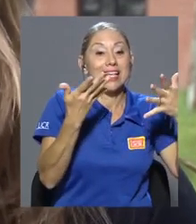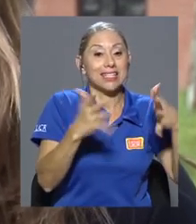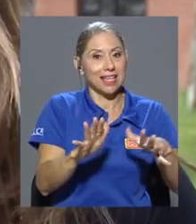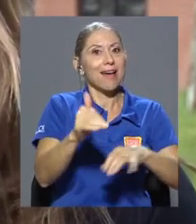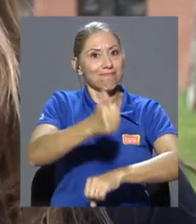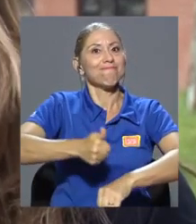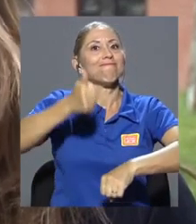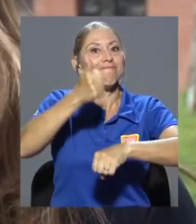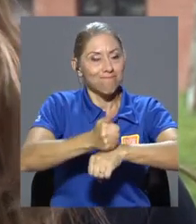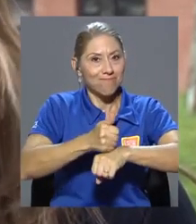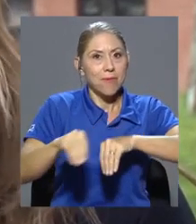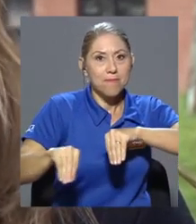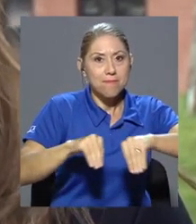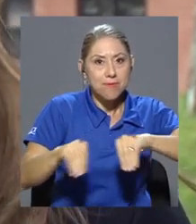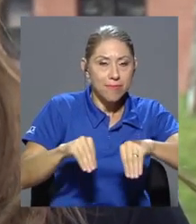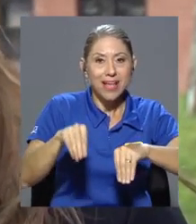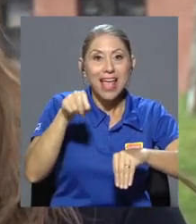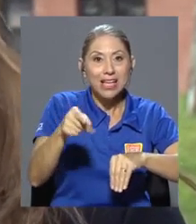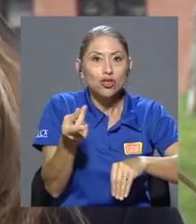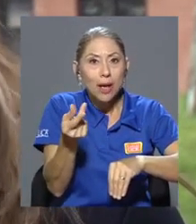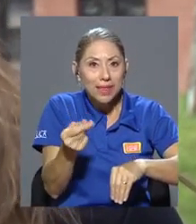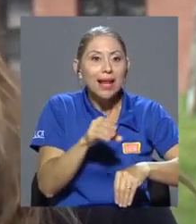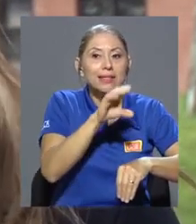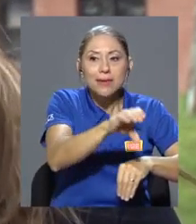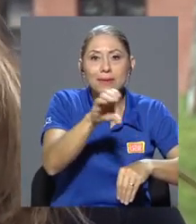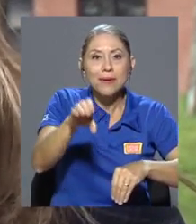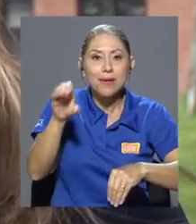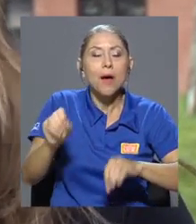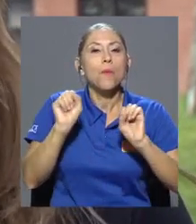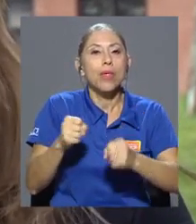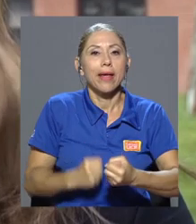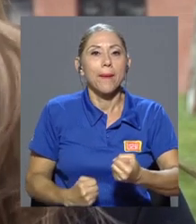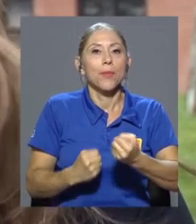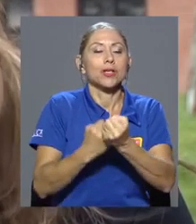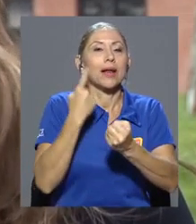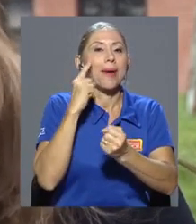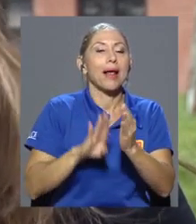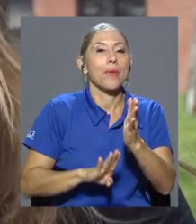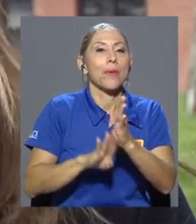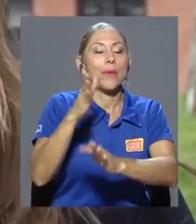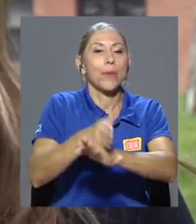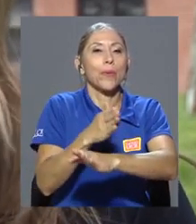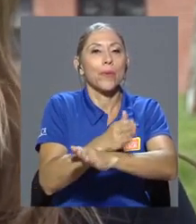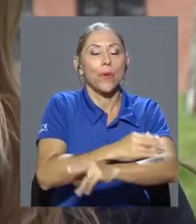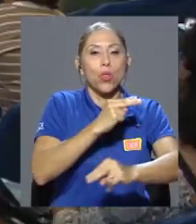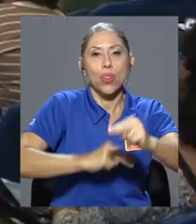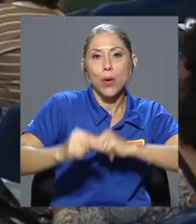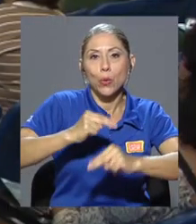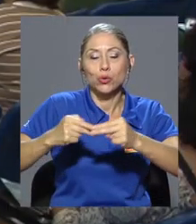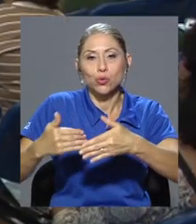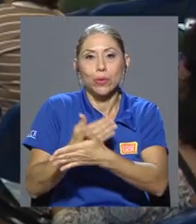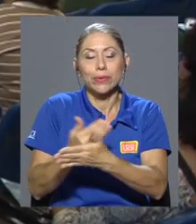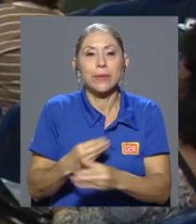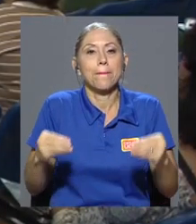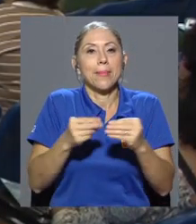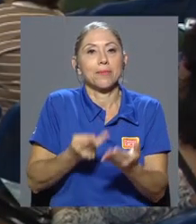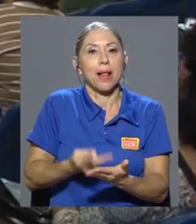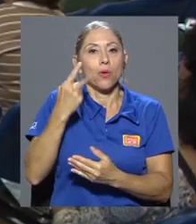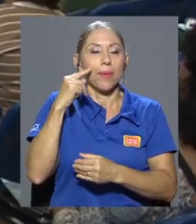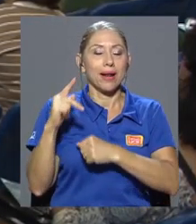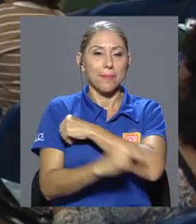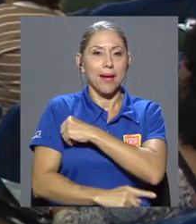instrumentalice estos capitales y puedan apoyar al crecimiento de nuevos emprendimientos que generen mayor valor para